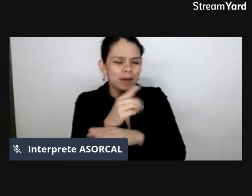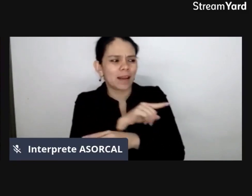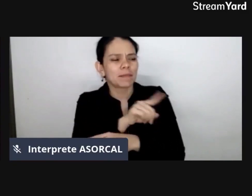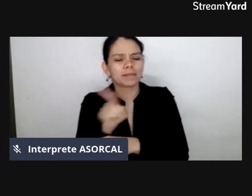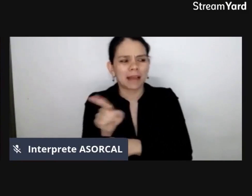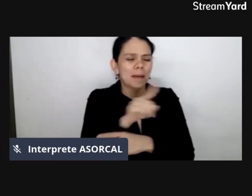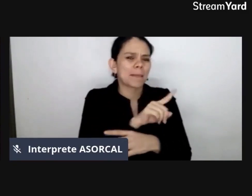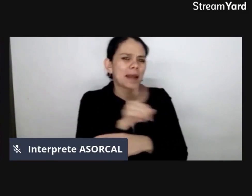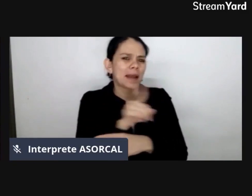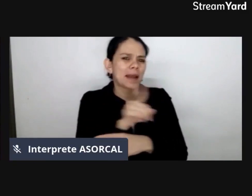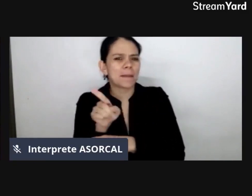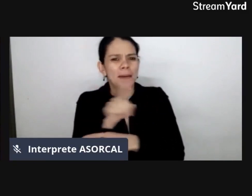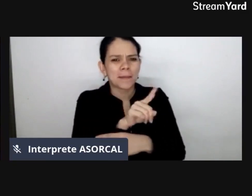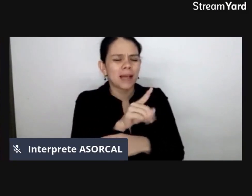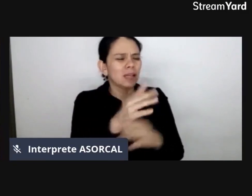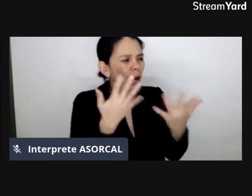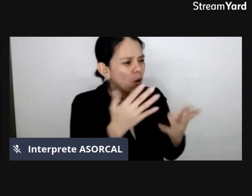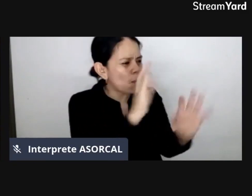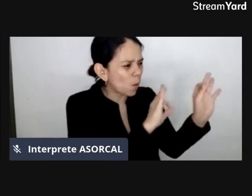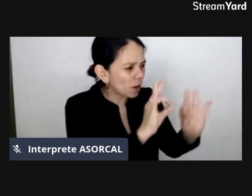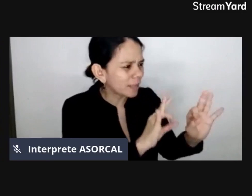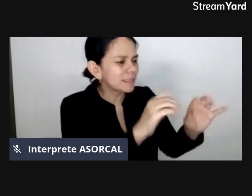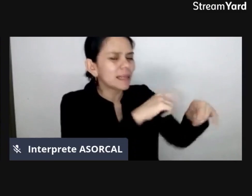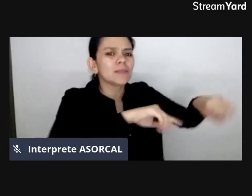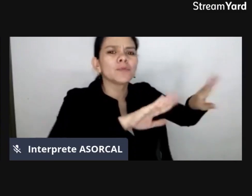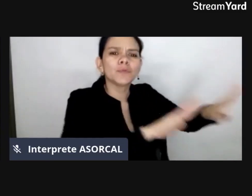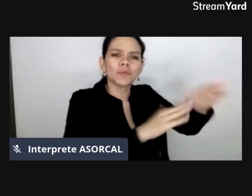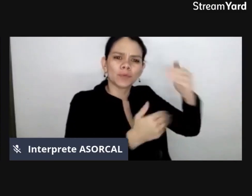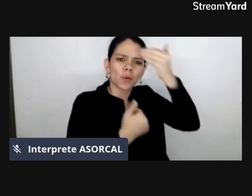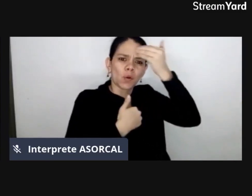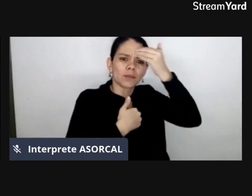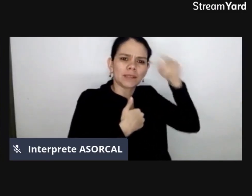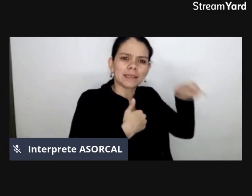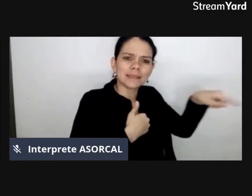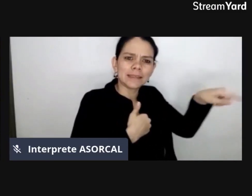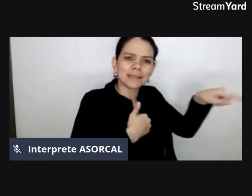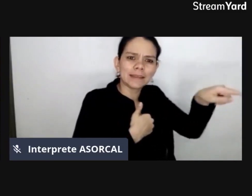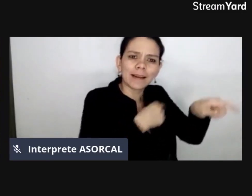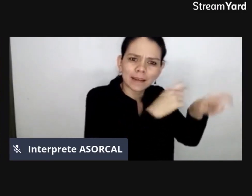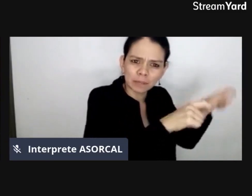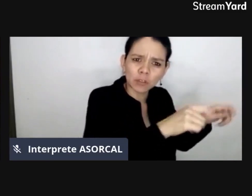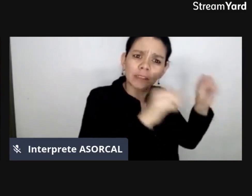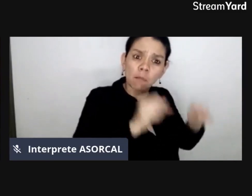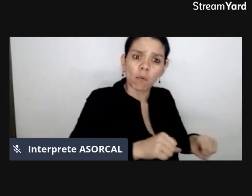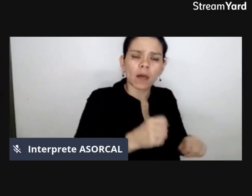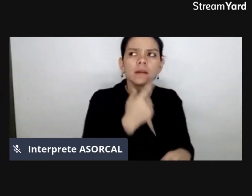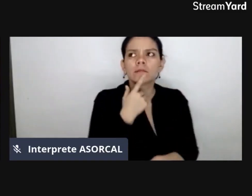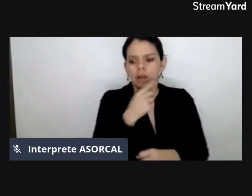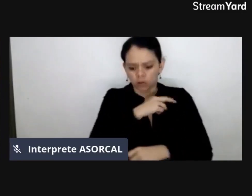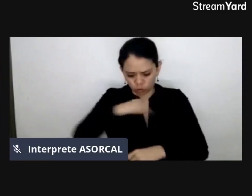popular. La conciencia popular puede ser objeto de organización, fue un descubrimiento de esos tiempos.